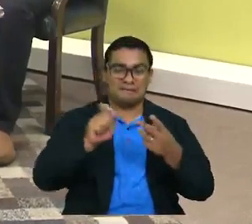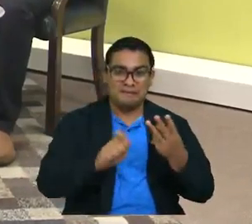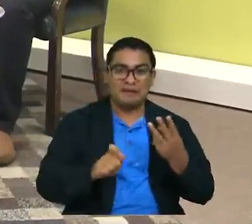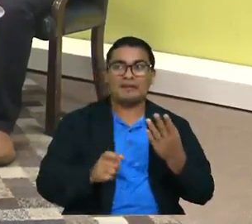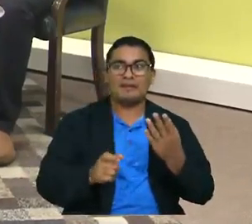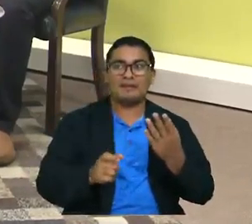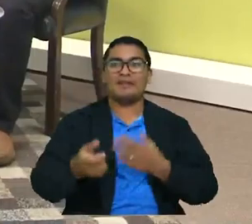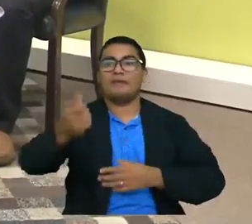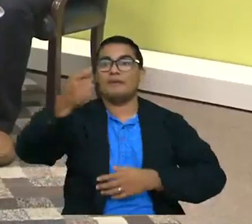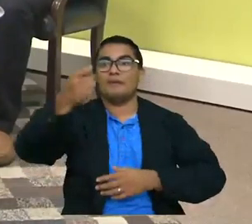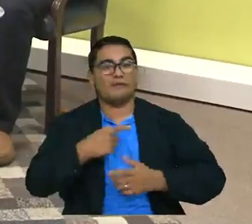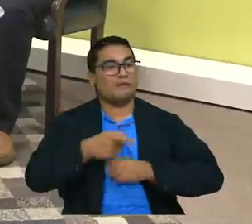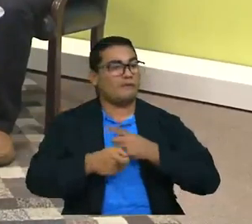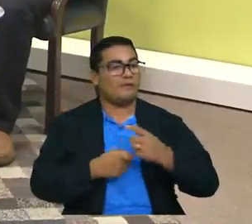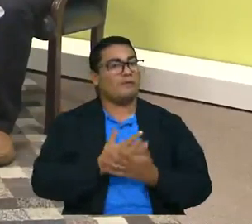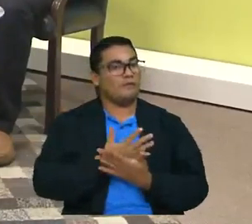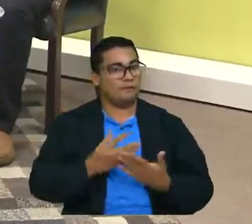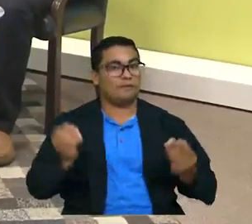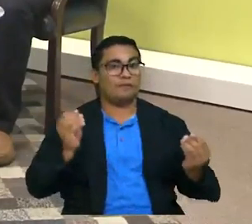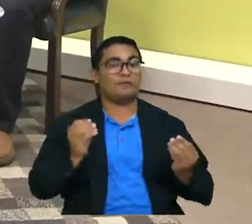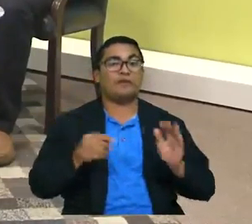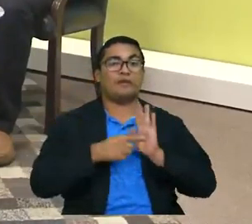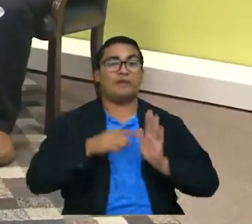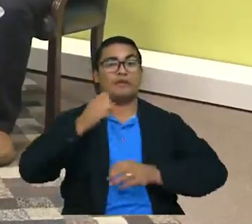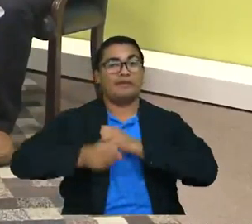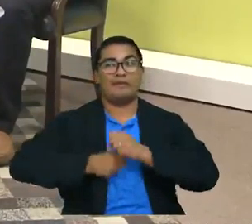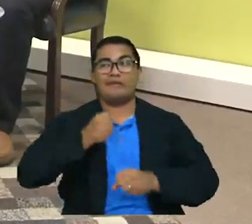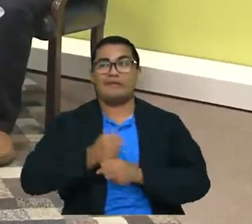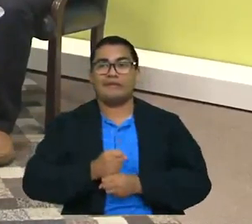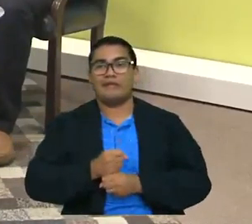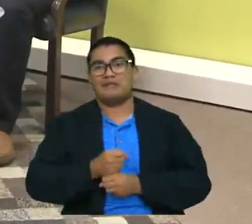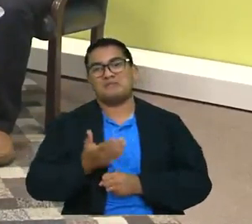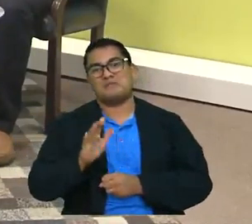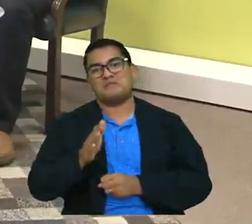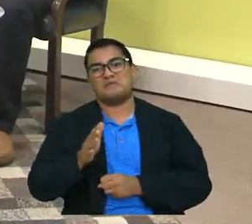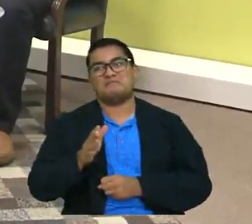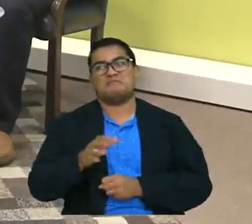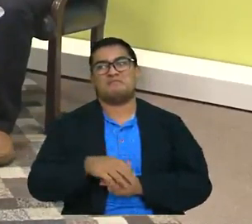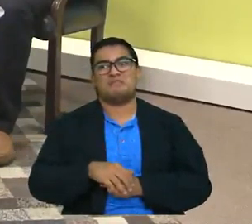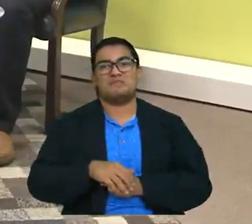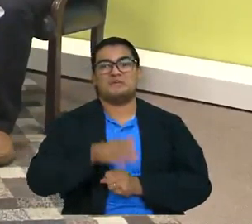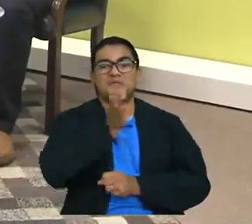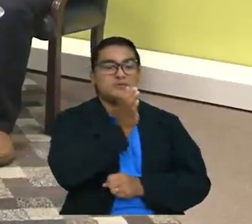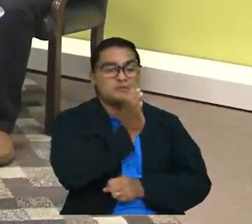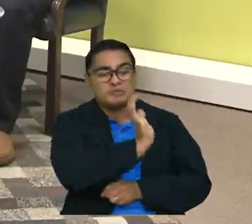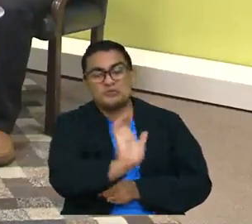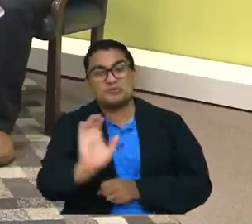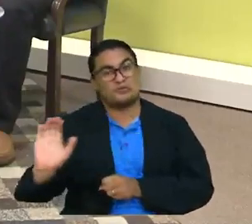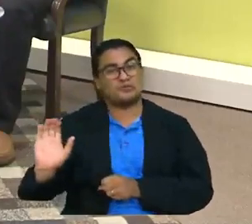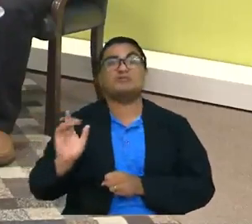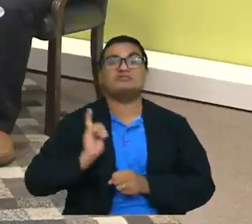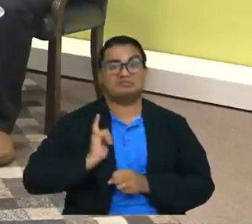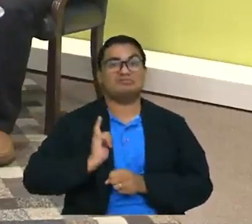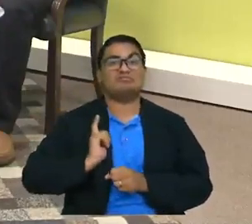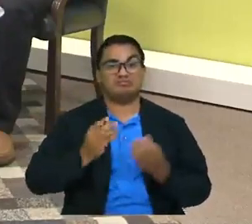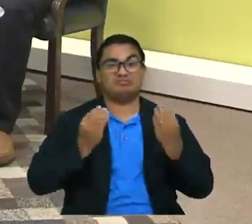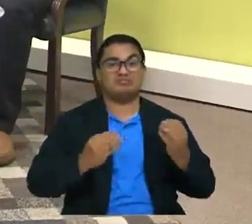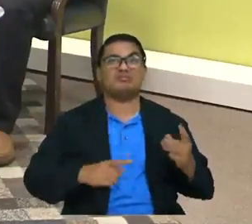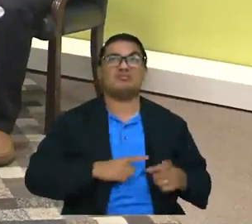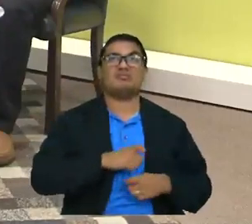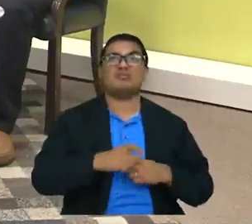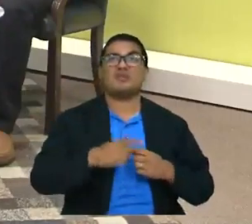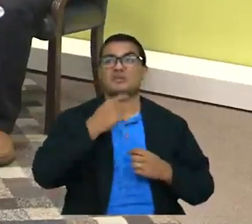más frecuente donde las personas tienen más parásitos es a nivel de la niñez. Los niños, porque ellos andan